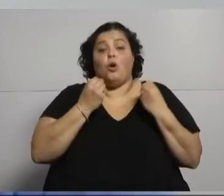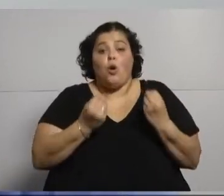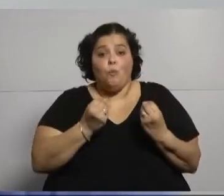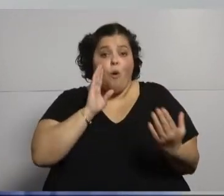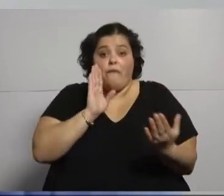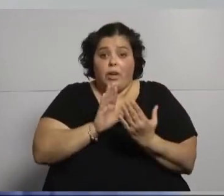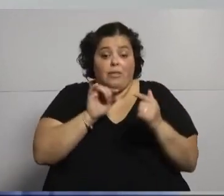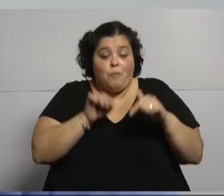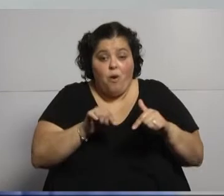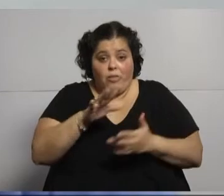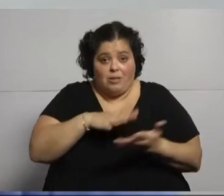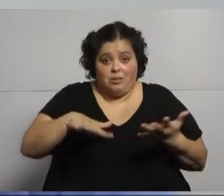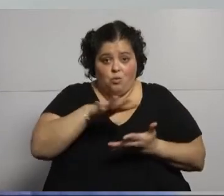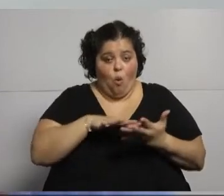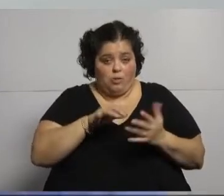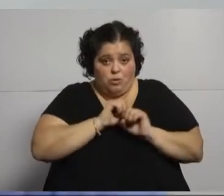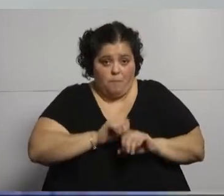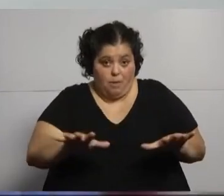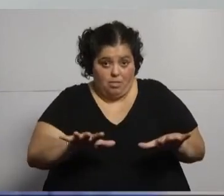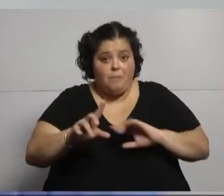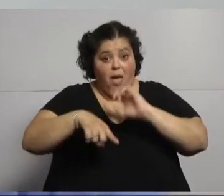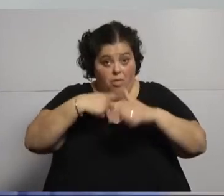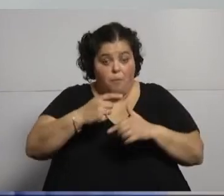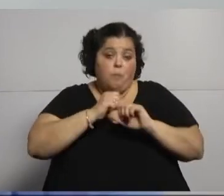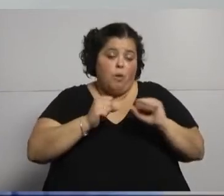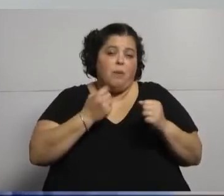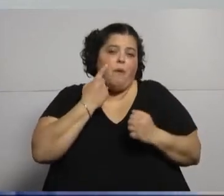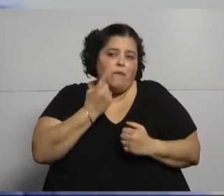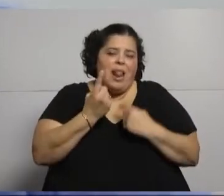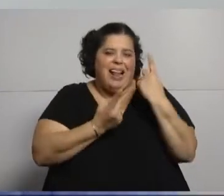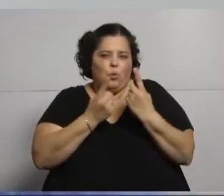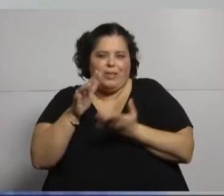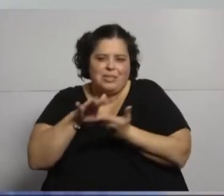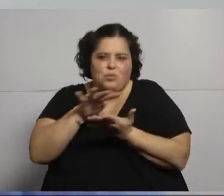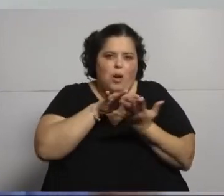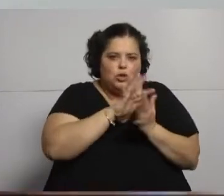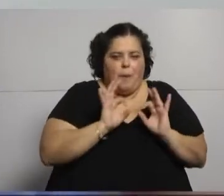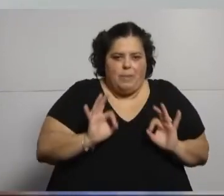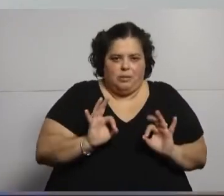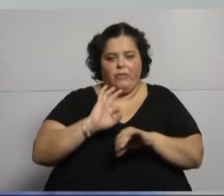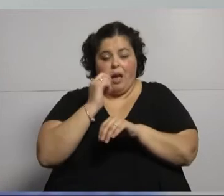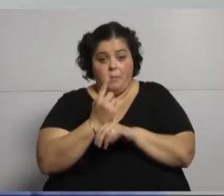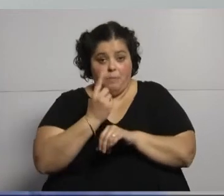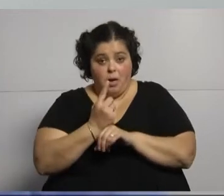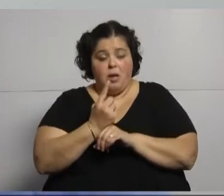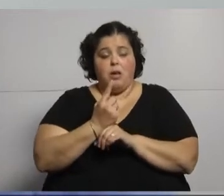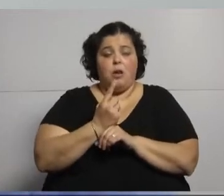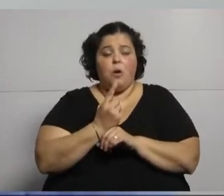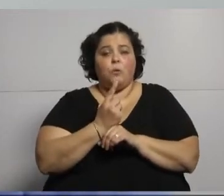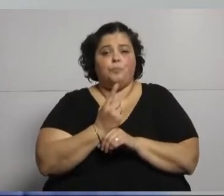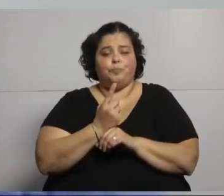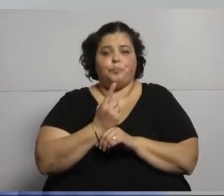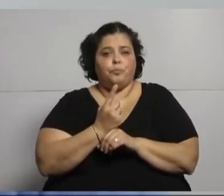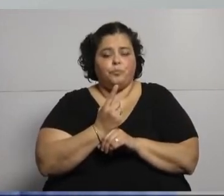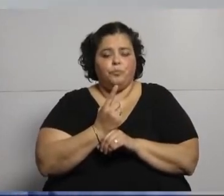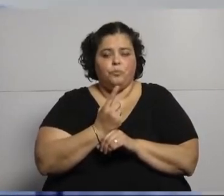situación y ya después podremos ver casos más específicos. El primero, y creo que es algo común con varias